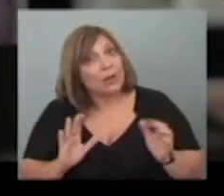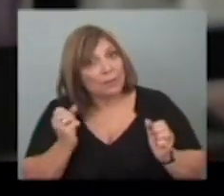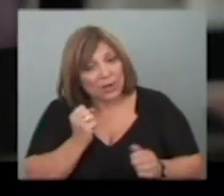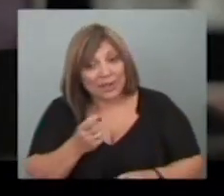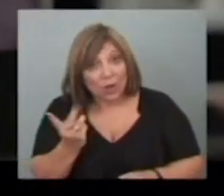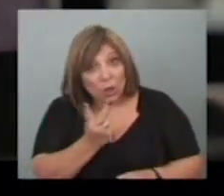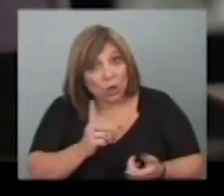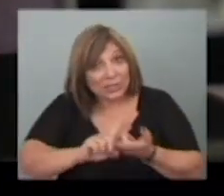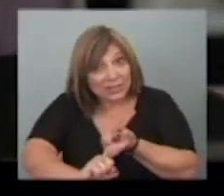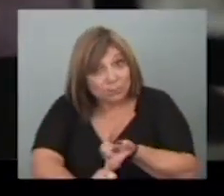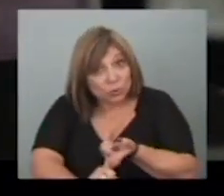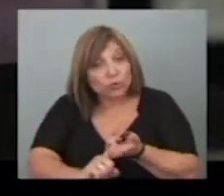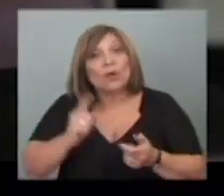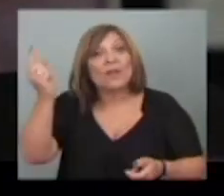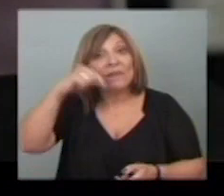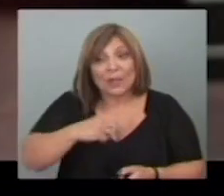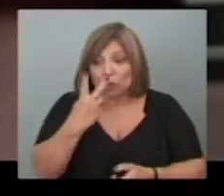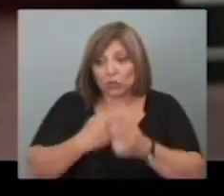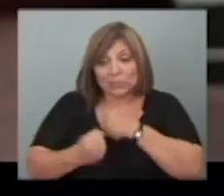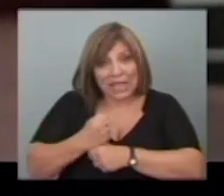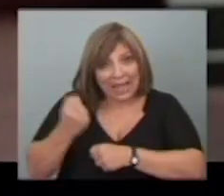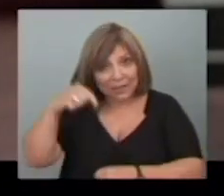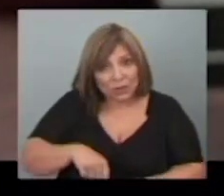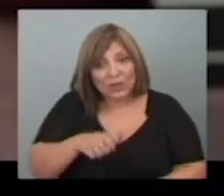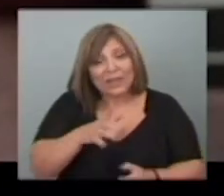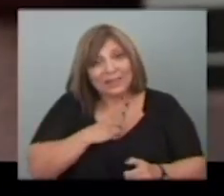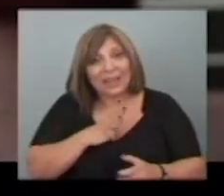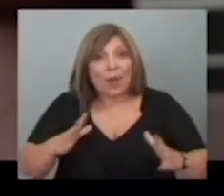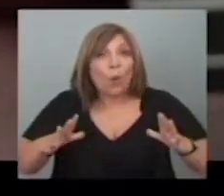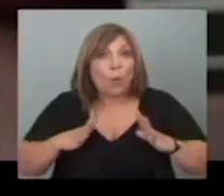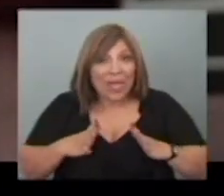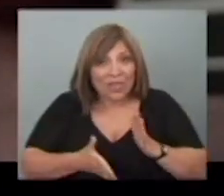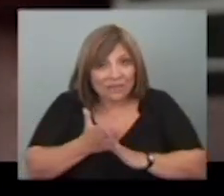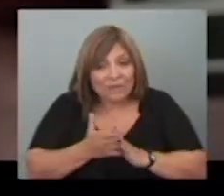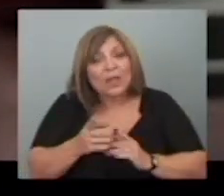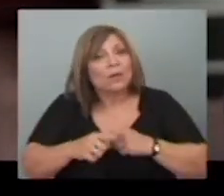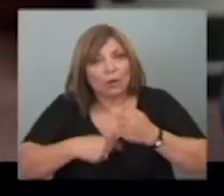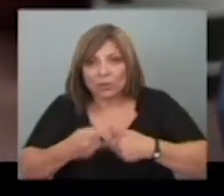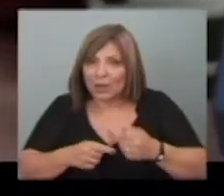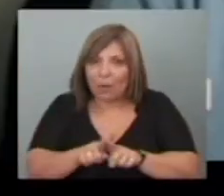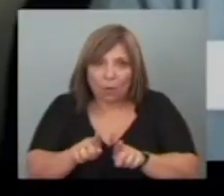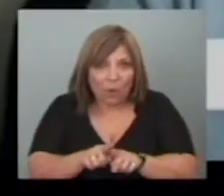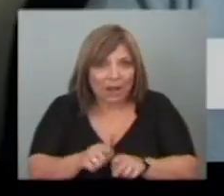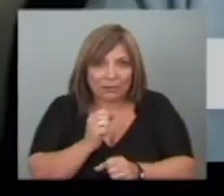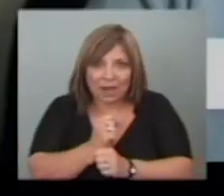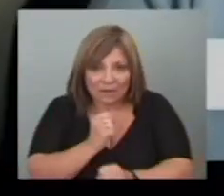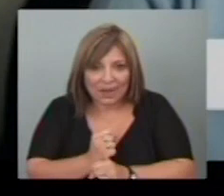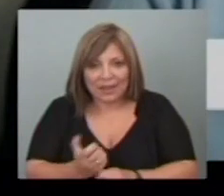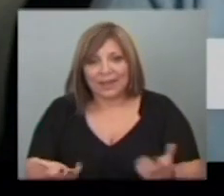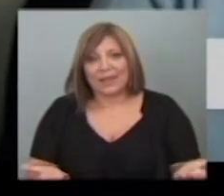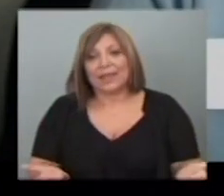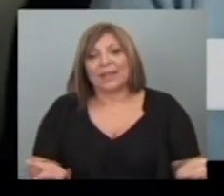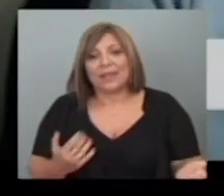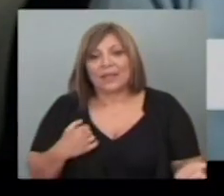hace 2 años que regresaron al país y si bien están en edad de jubilarse, siguen trabajando. No te digo